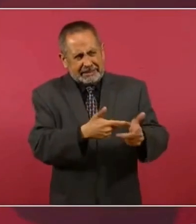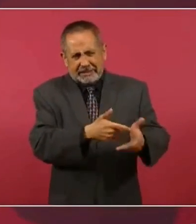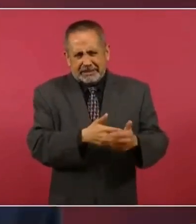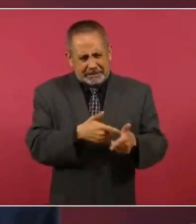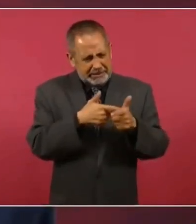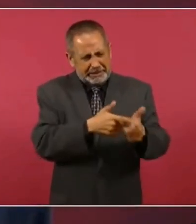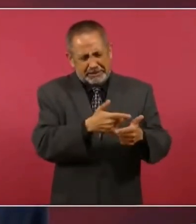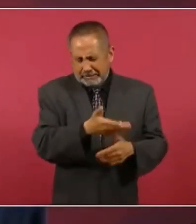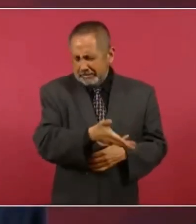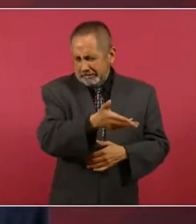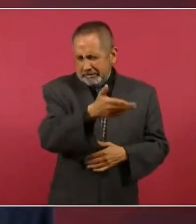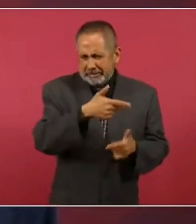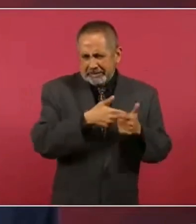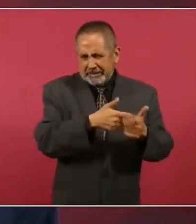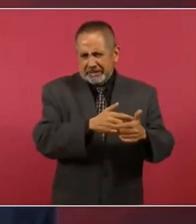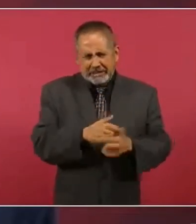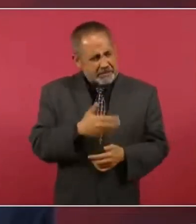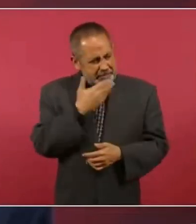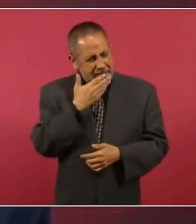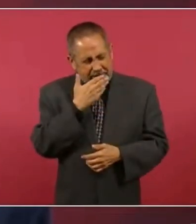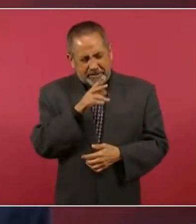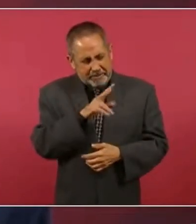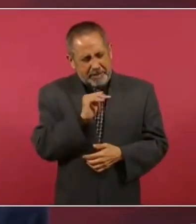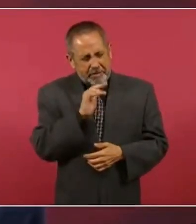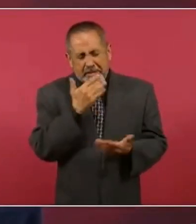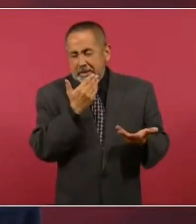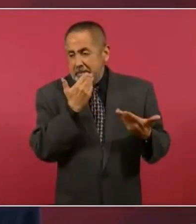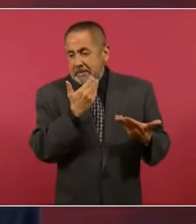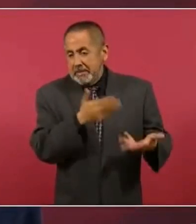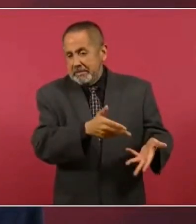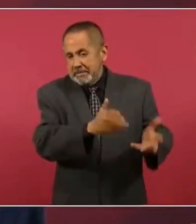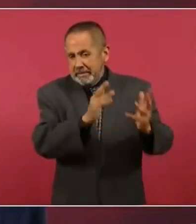Sigue tu camino, ahí la llevas, vas bien.